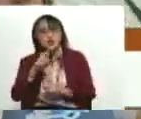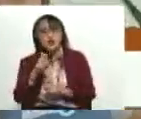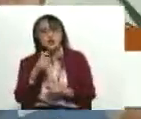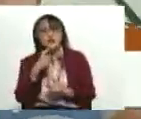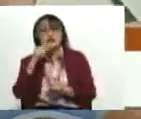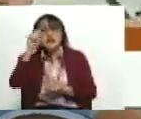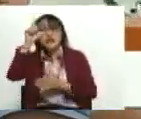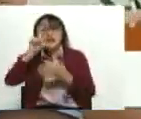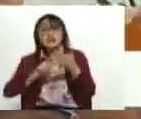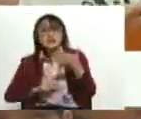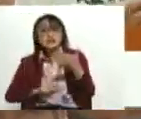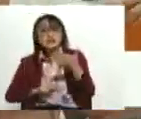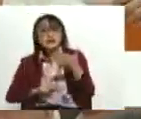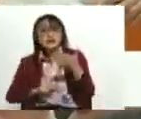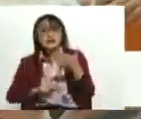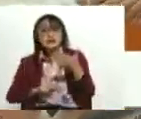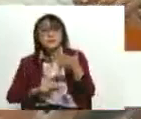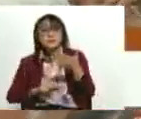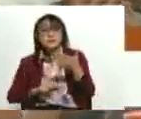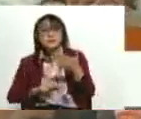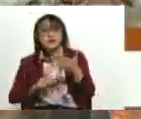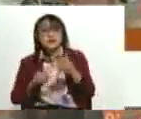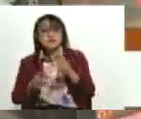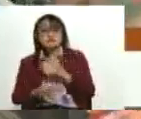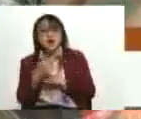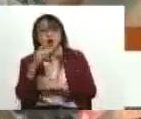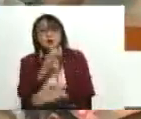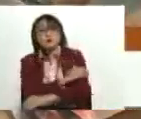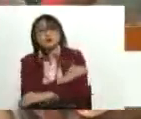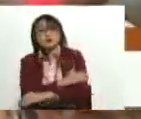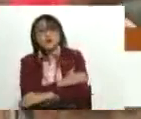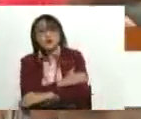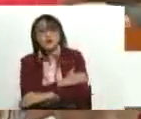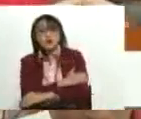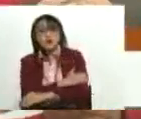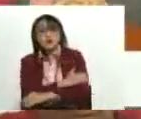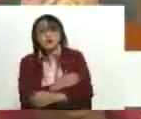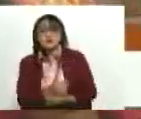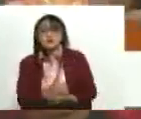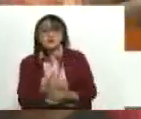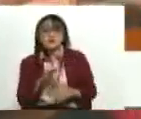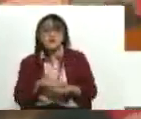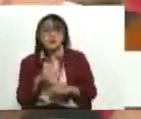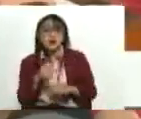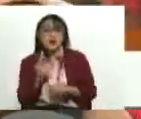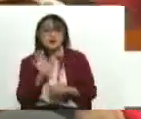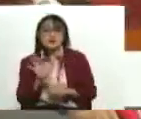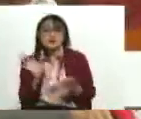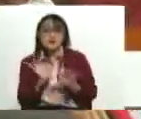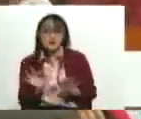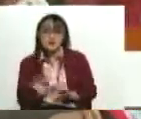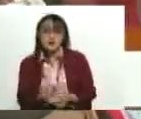lista sale los opositores, uno detrás de otro, porque es lo que transmiten.